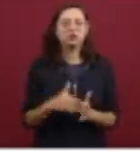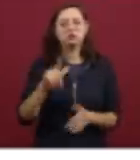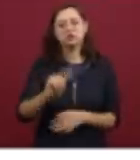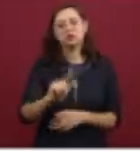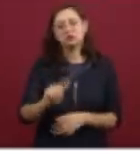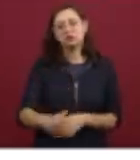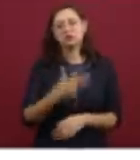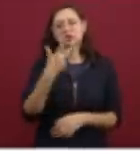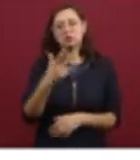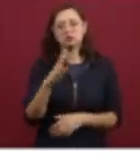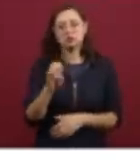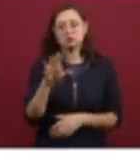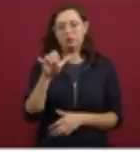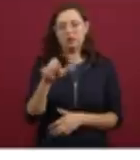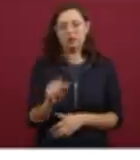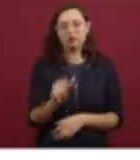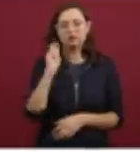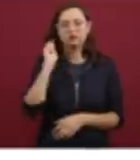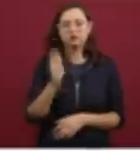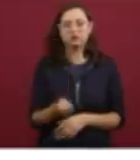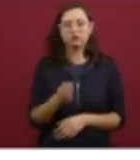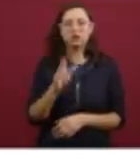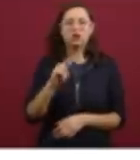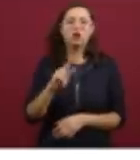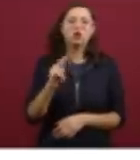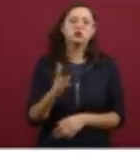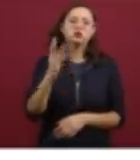267.078 becas, que significan un